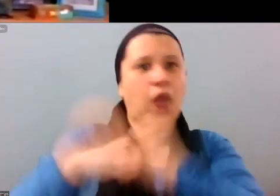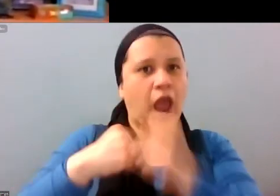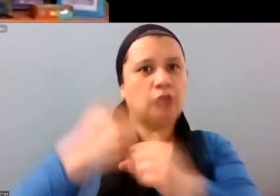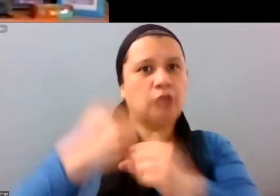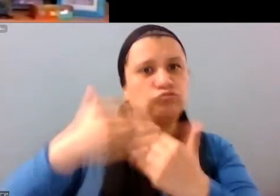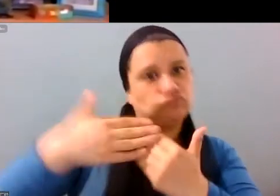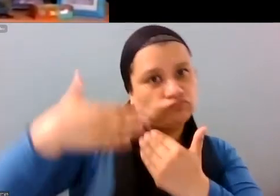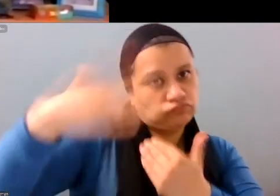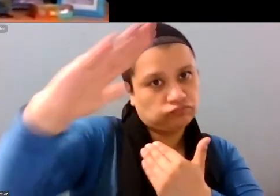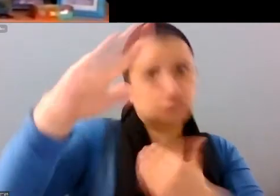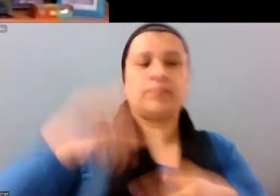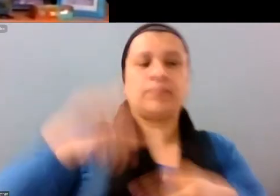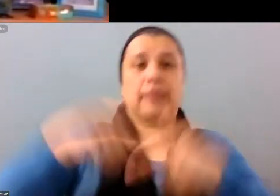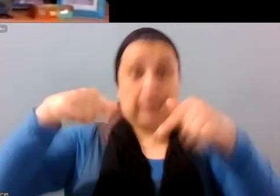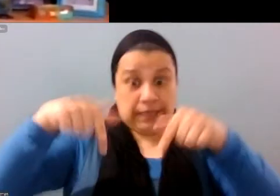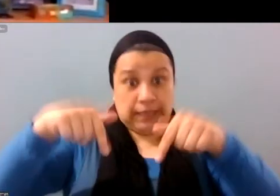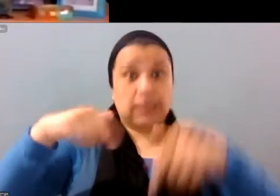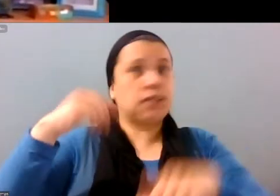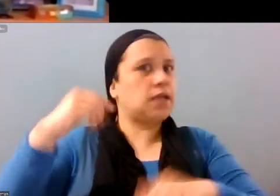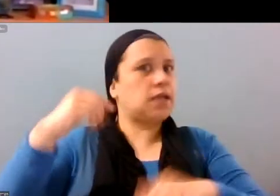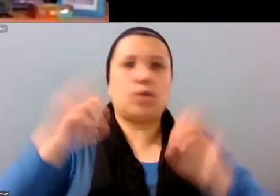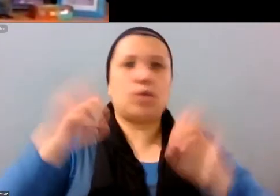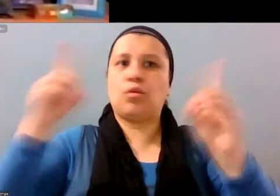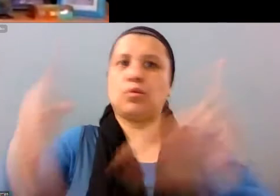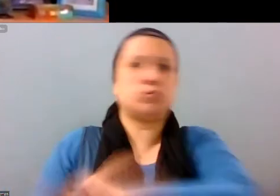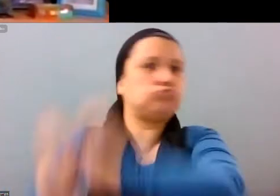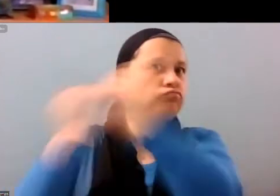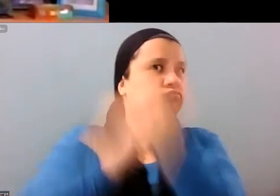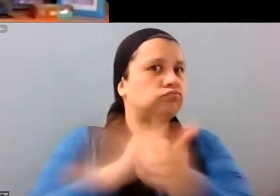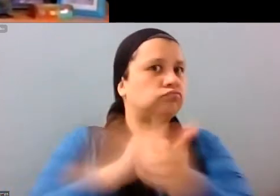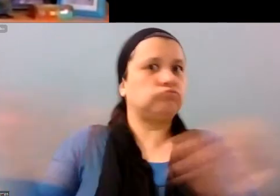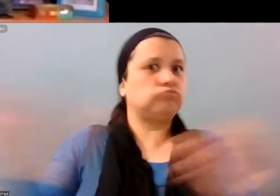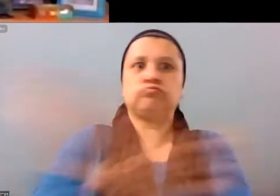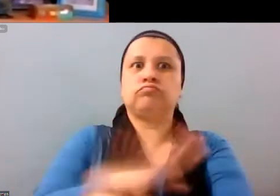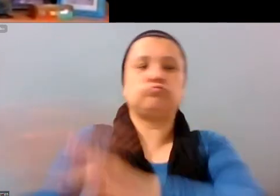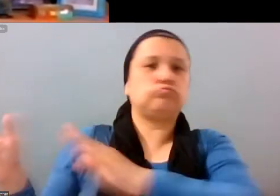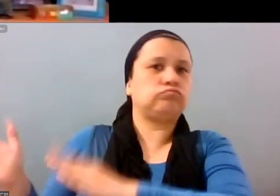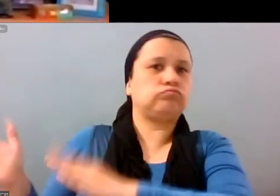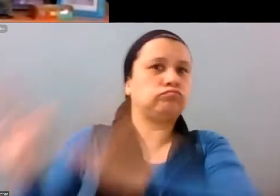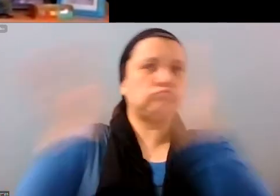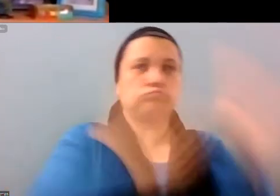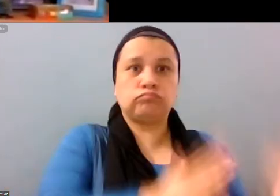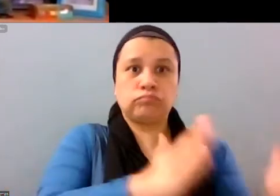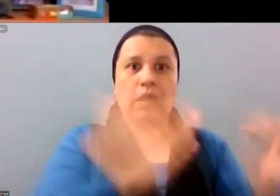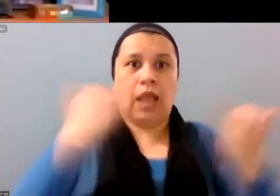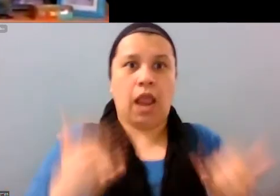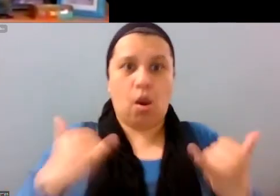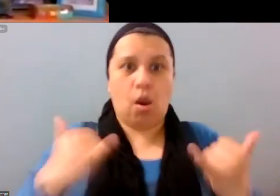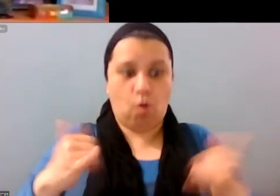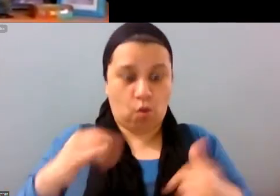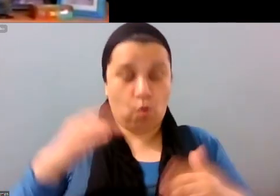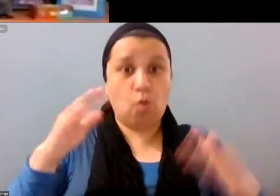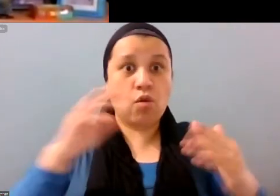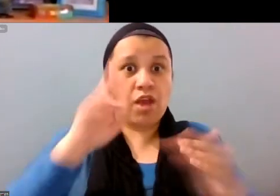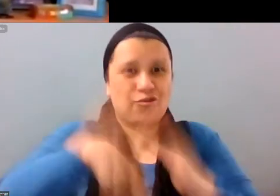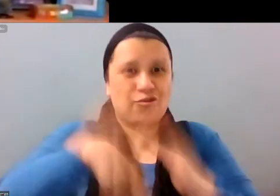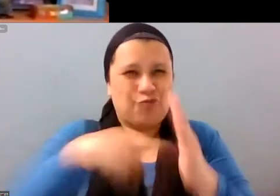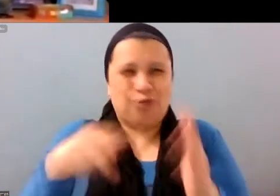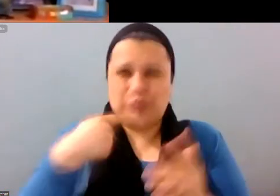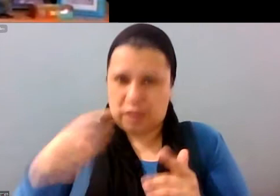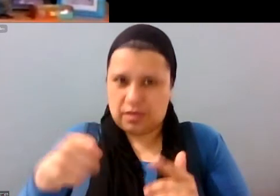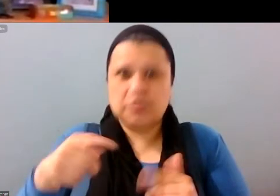cambió radicalmente y la participación también el papel activo como usted lo decía de todos los